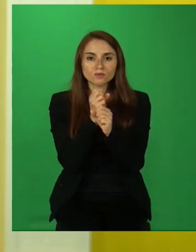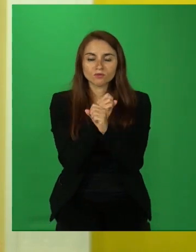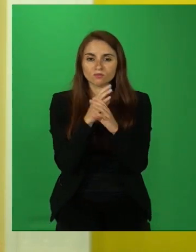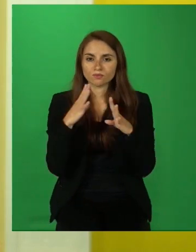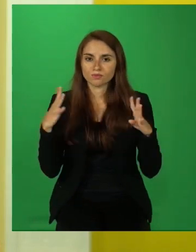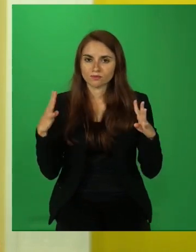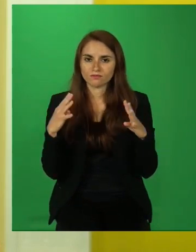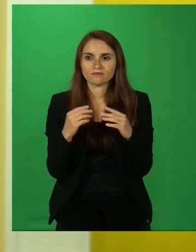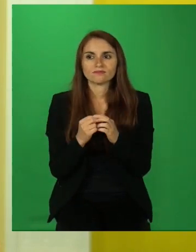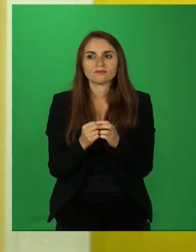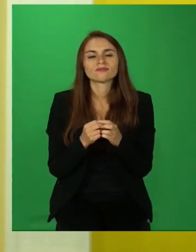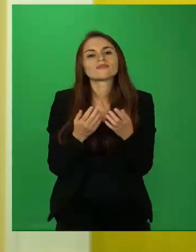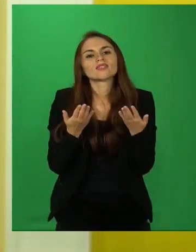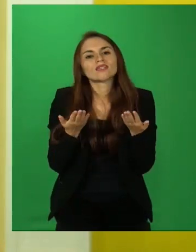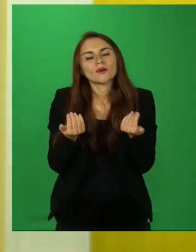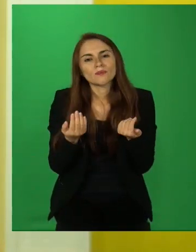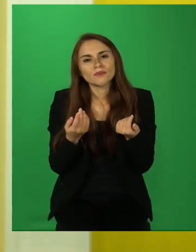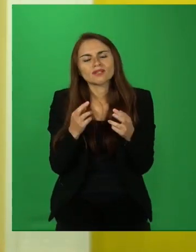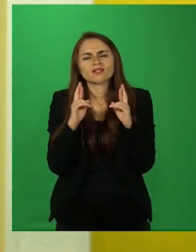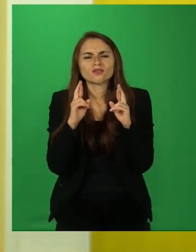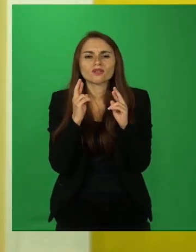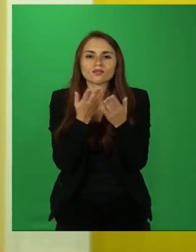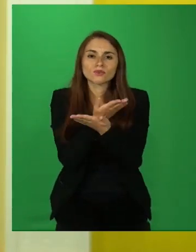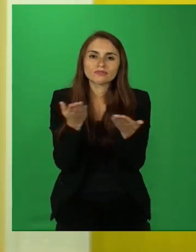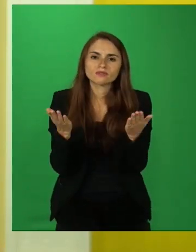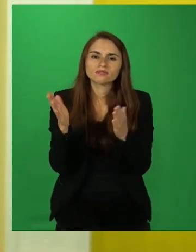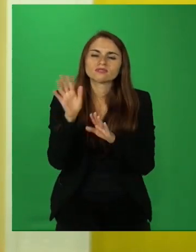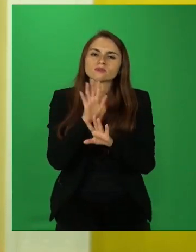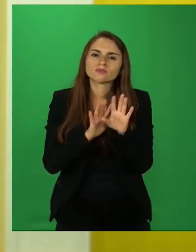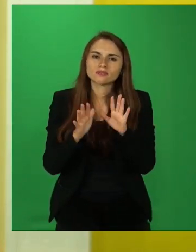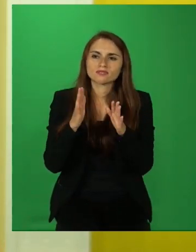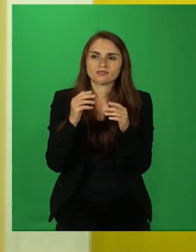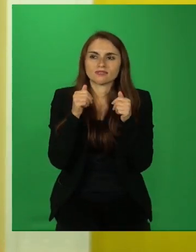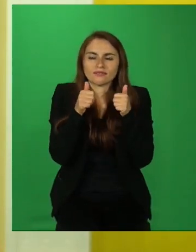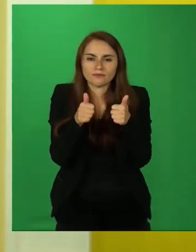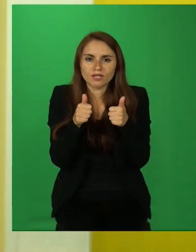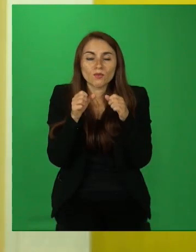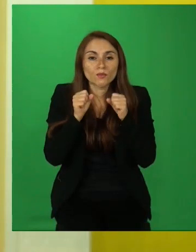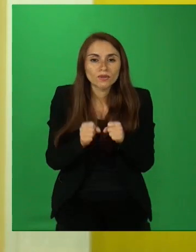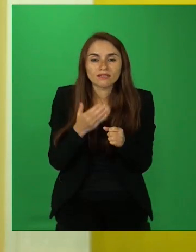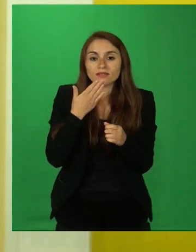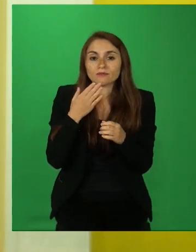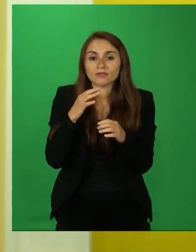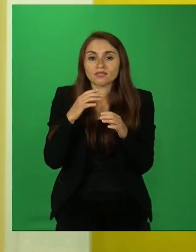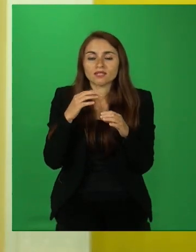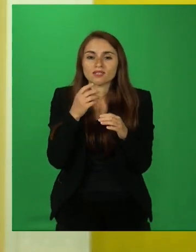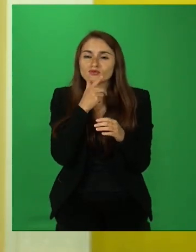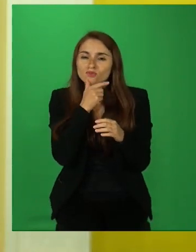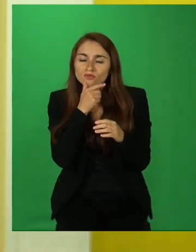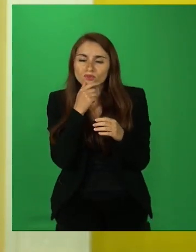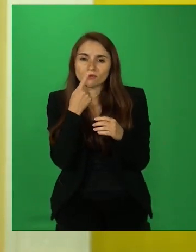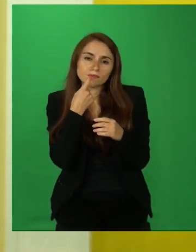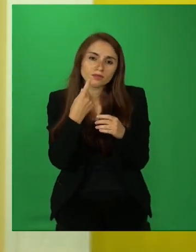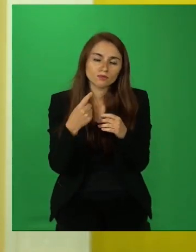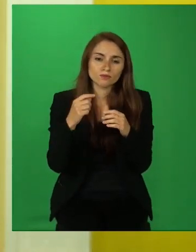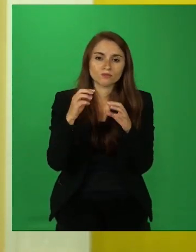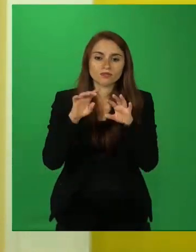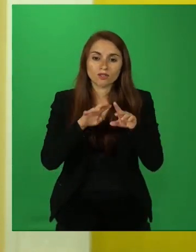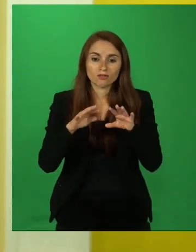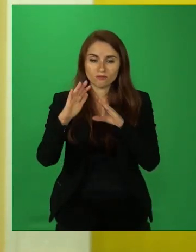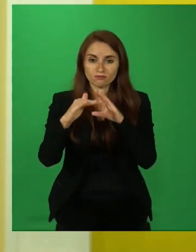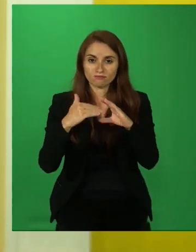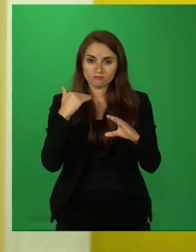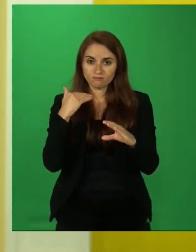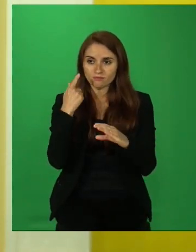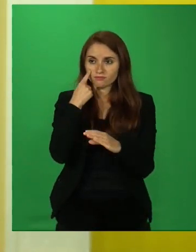enteros espero que estés bien y recuerda puedes enviarle un correo electrónico a viviana segovia